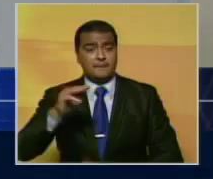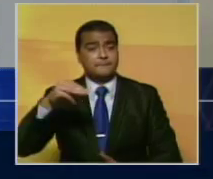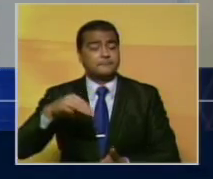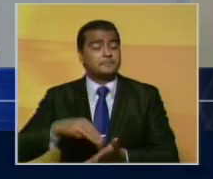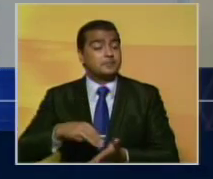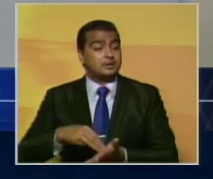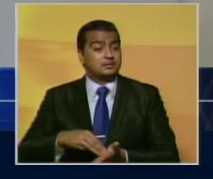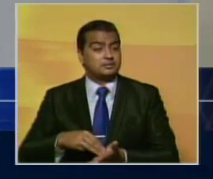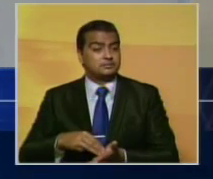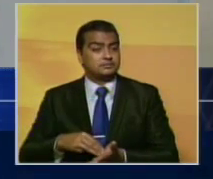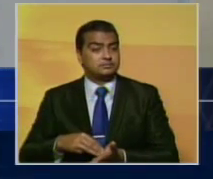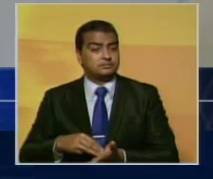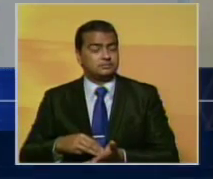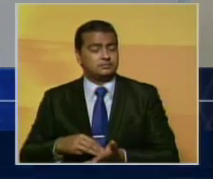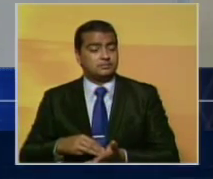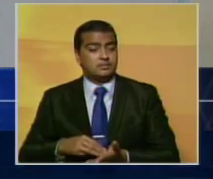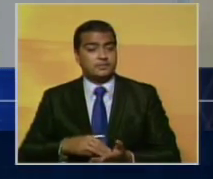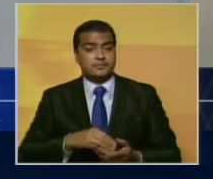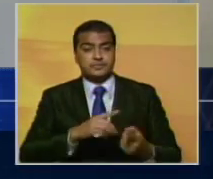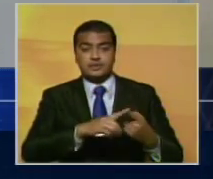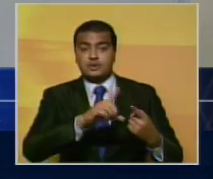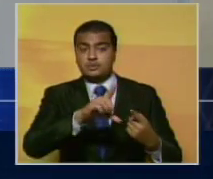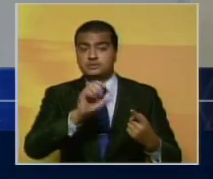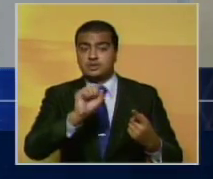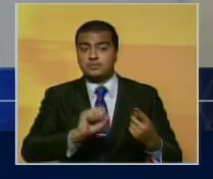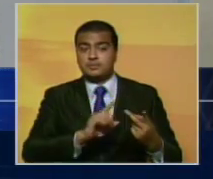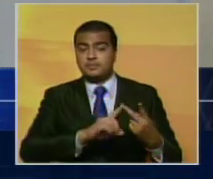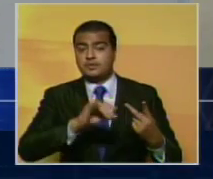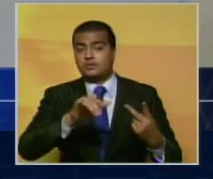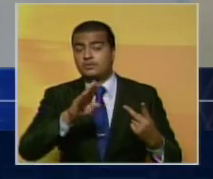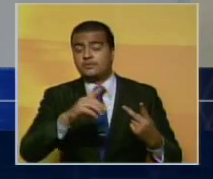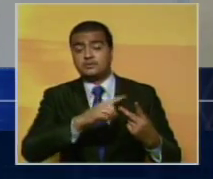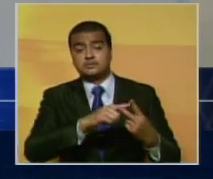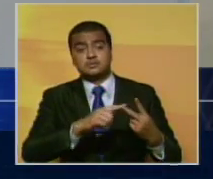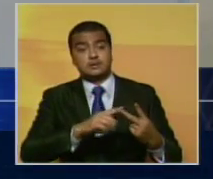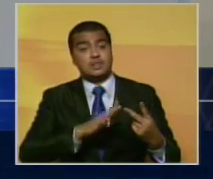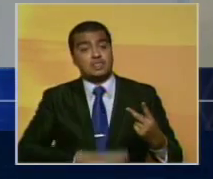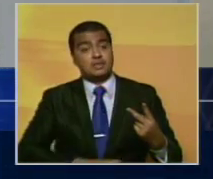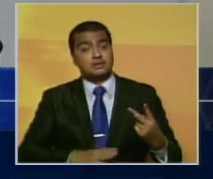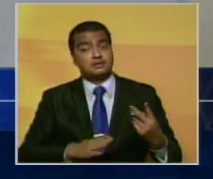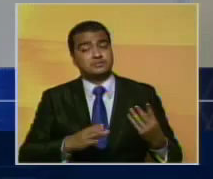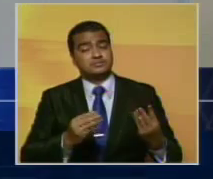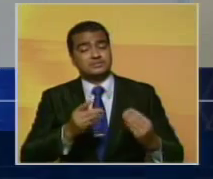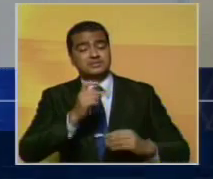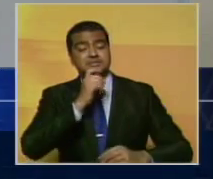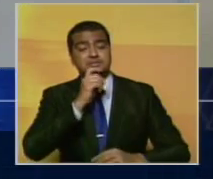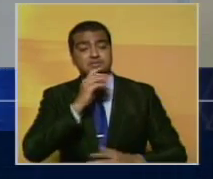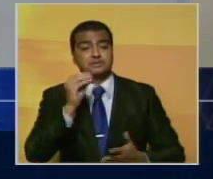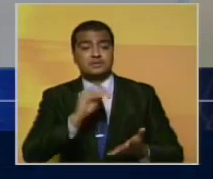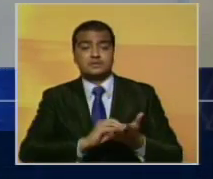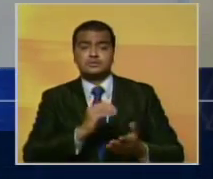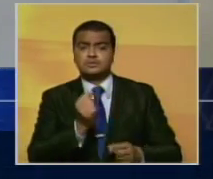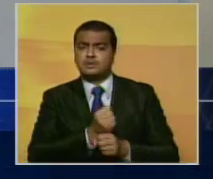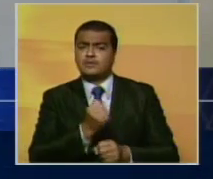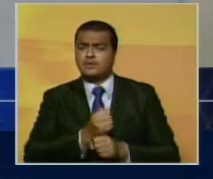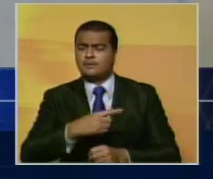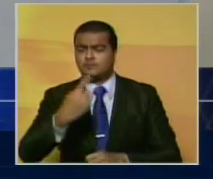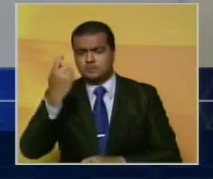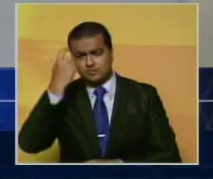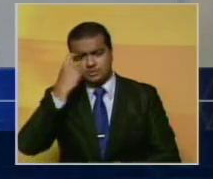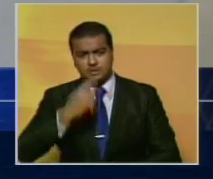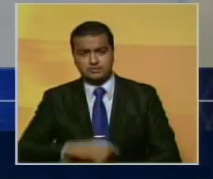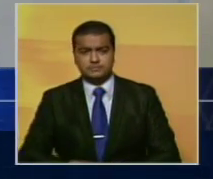mientras los colegas luisa salomón y julio balsa se recuperan de este trago amargo para reincorporarse en los próximos días